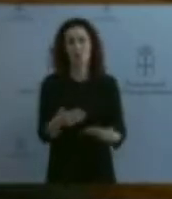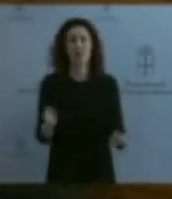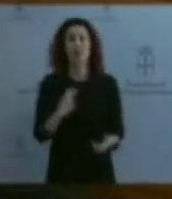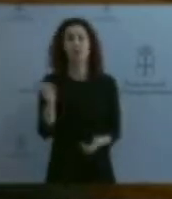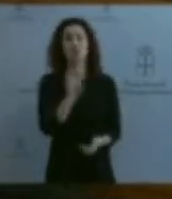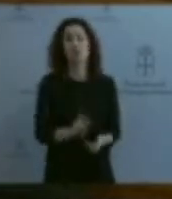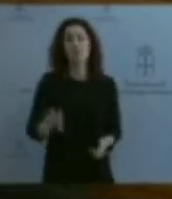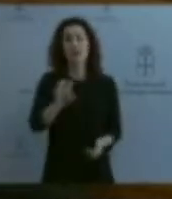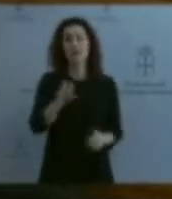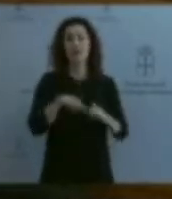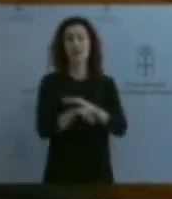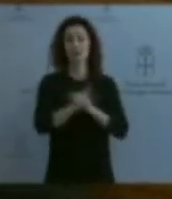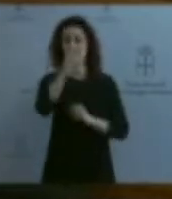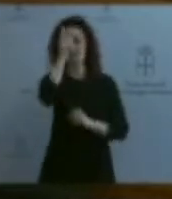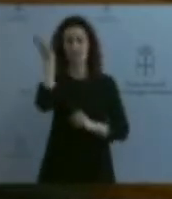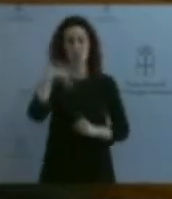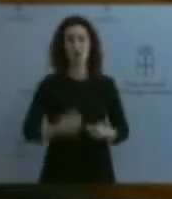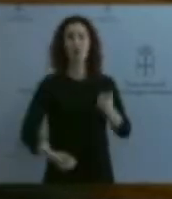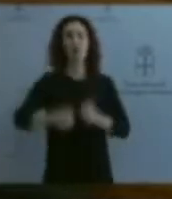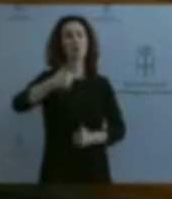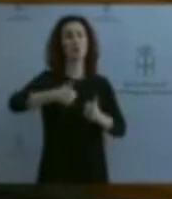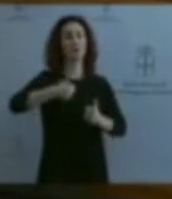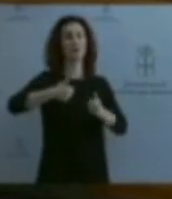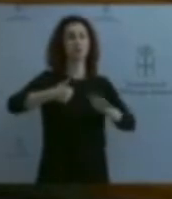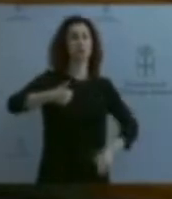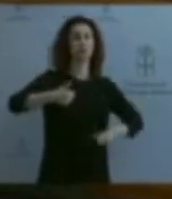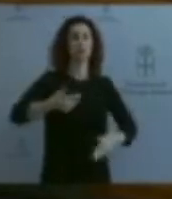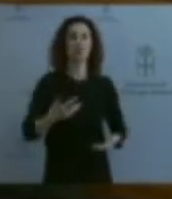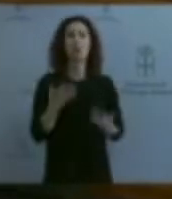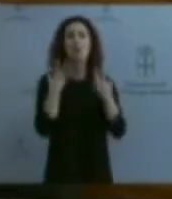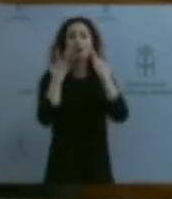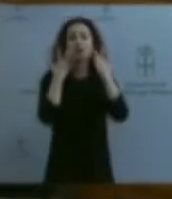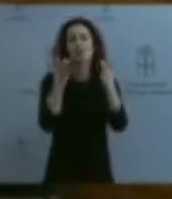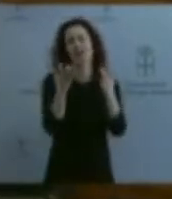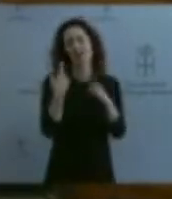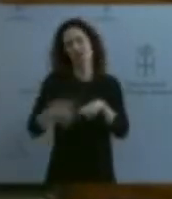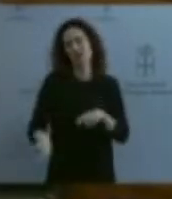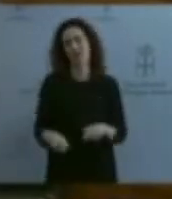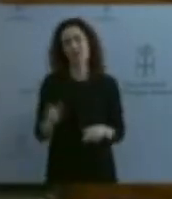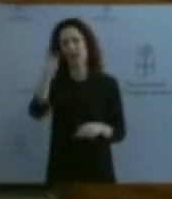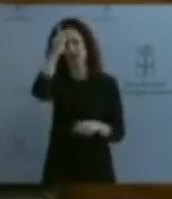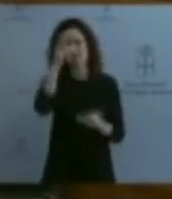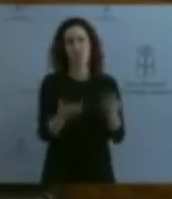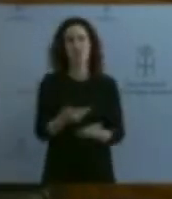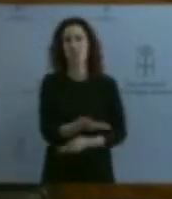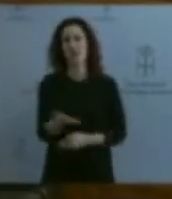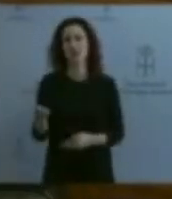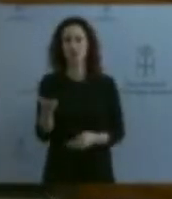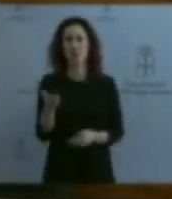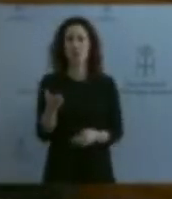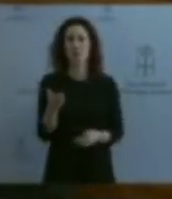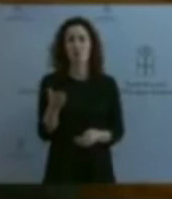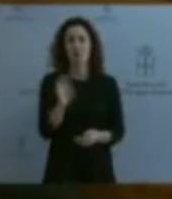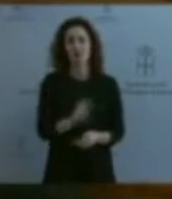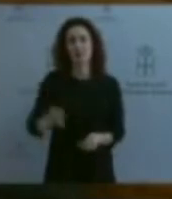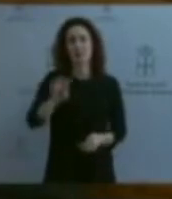en inferioridad de condiciones. Eso tengámoslo en claro porque es una situación difícil. Y al mismo tiempo lo único que le puedo decir al respecto es que,